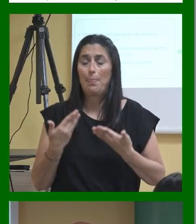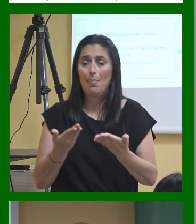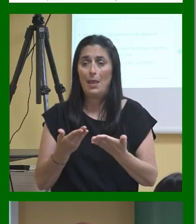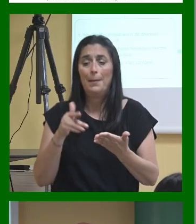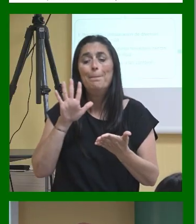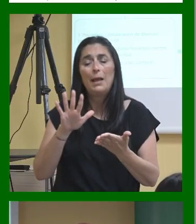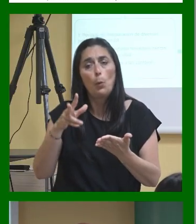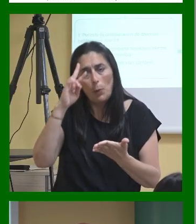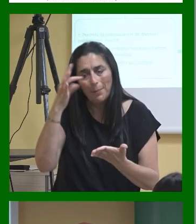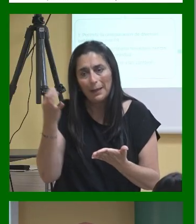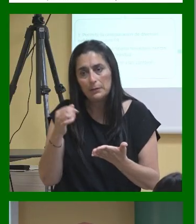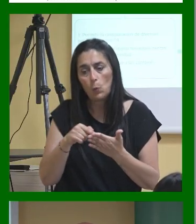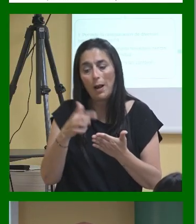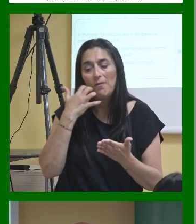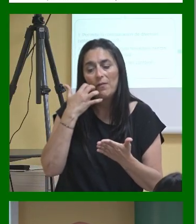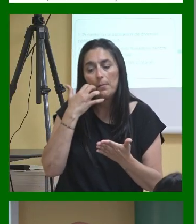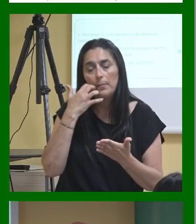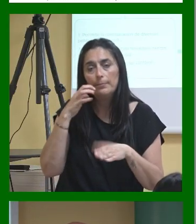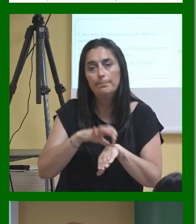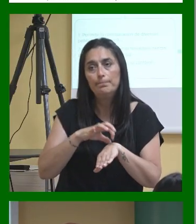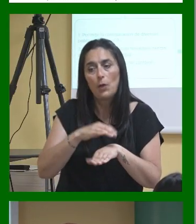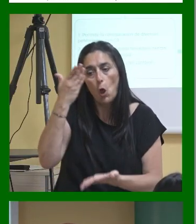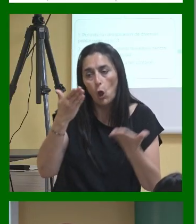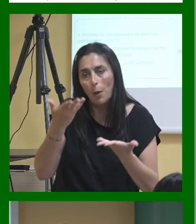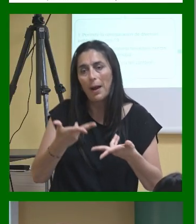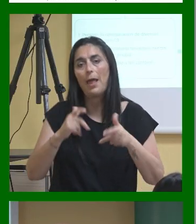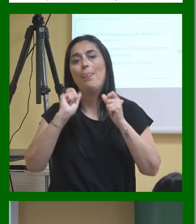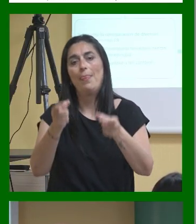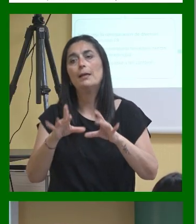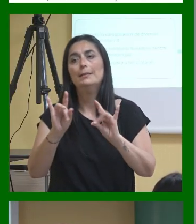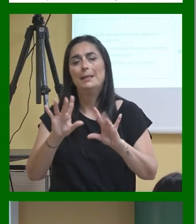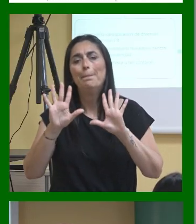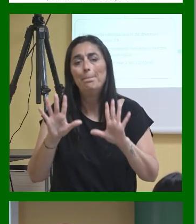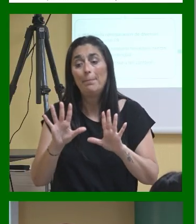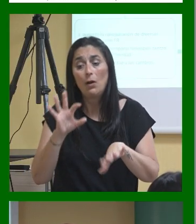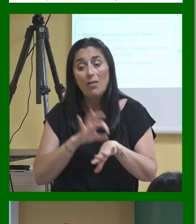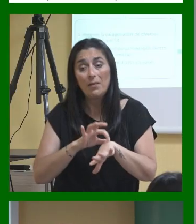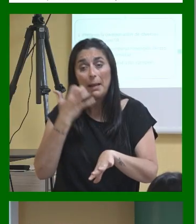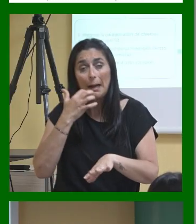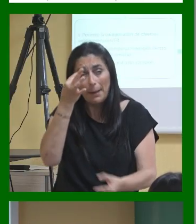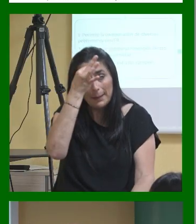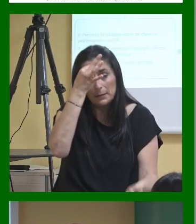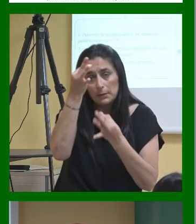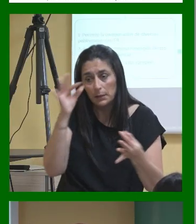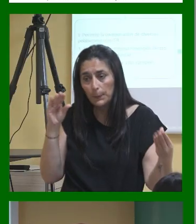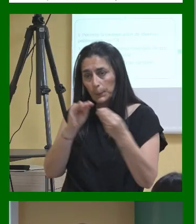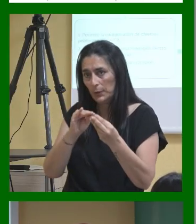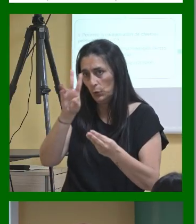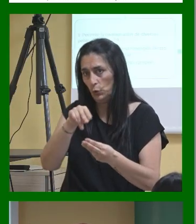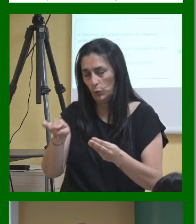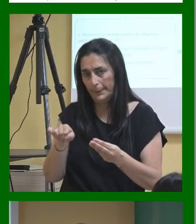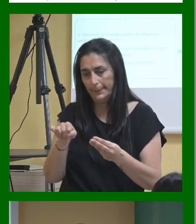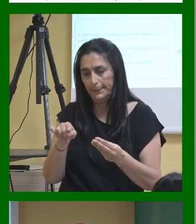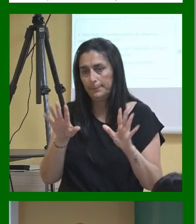permiten comparar a enfermedades raras, pero no son específicos y adecuados para una enfermedad rara. Es decir, que si lo que tratas es